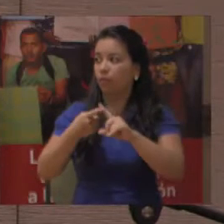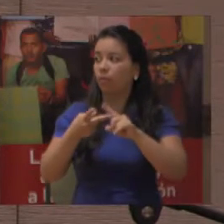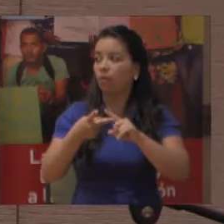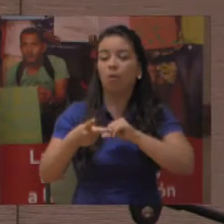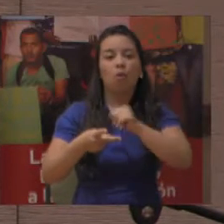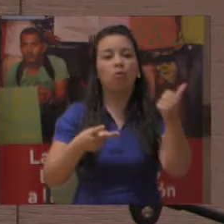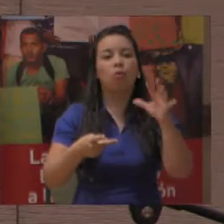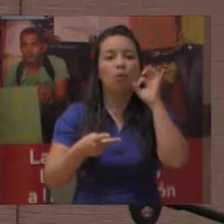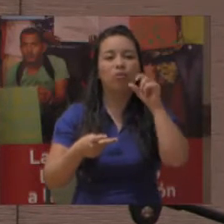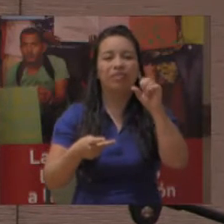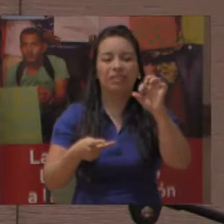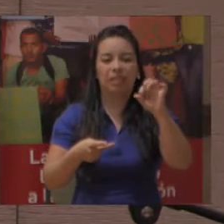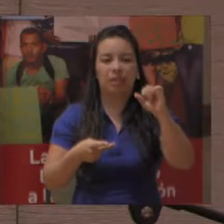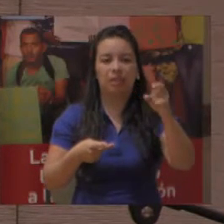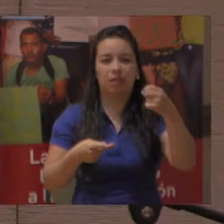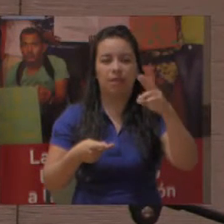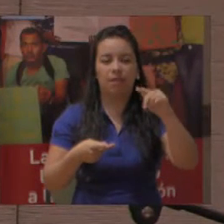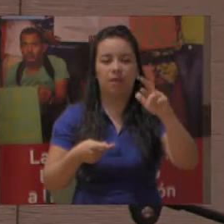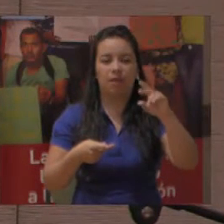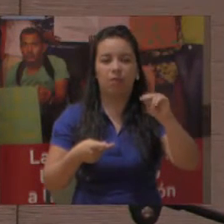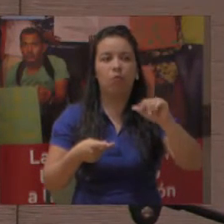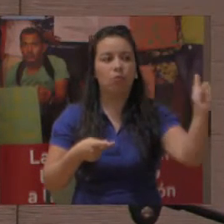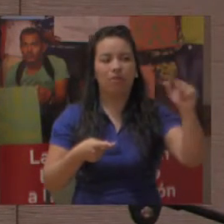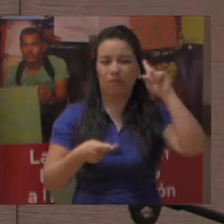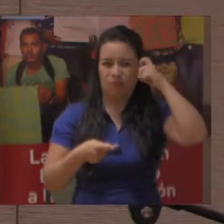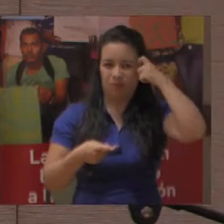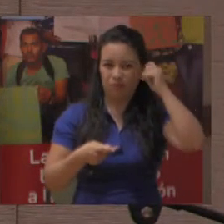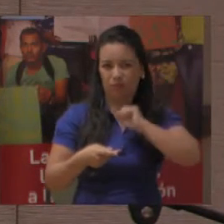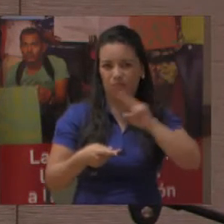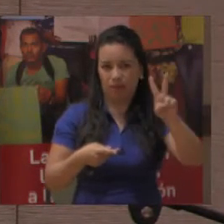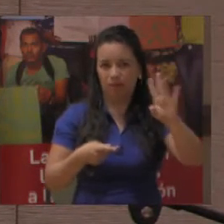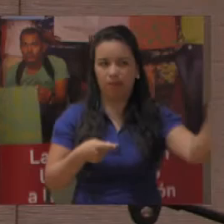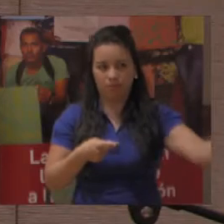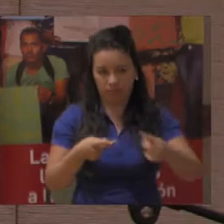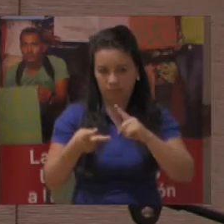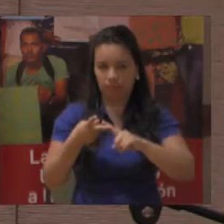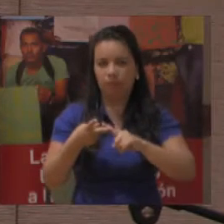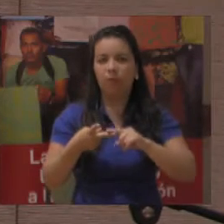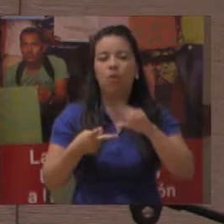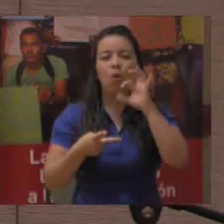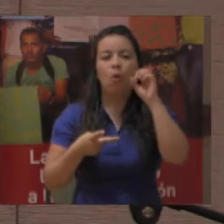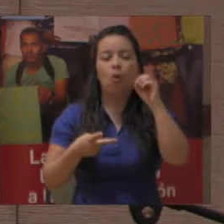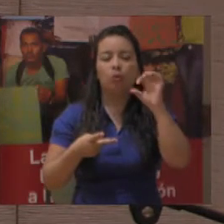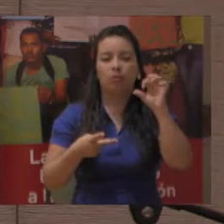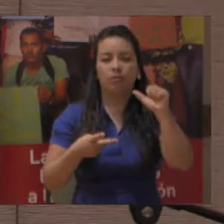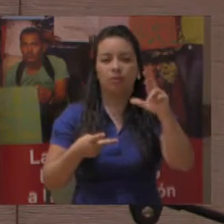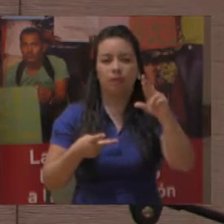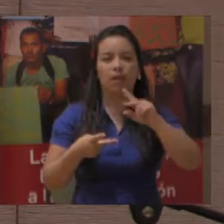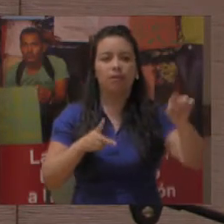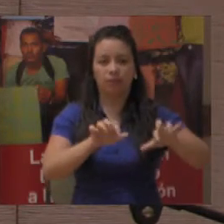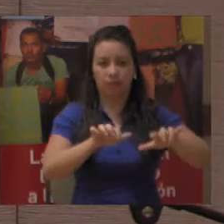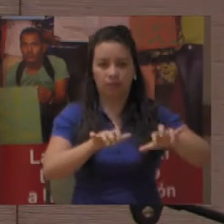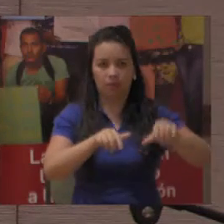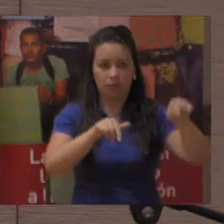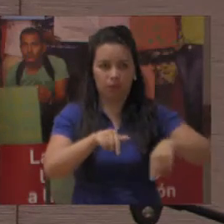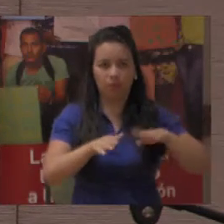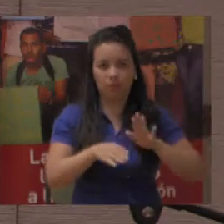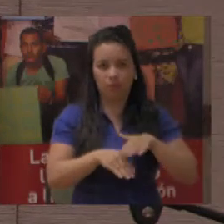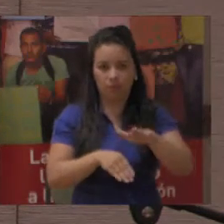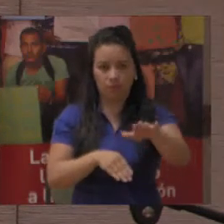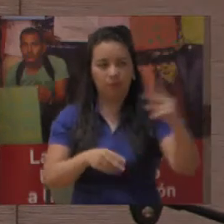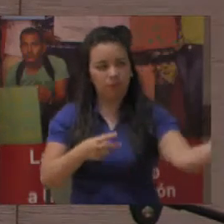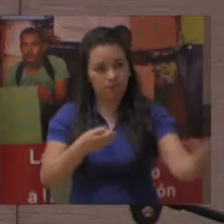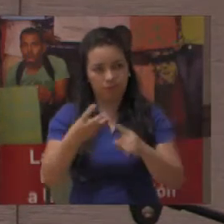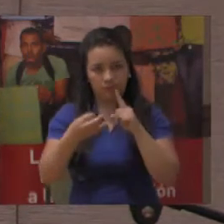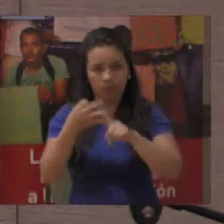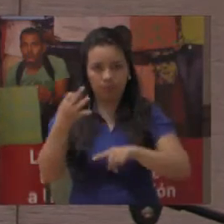de paz y derechos humanos de la Gobernación del Valle, a Edison Bioscar Ruiz, secretario de despacho de la Alcaldía Distrital de Buenaventura. Va a